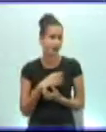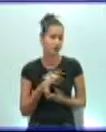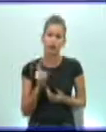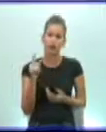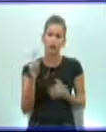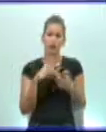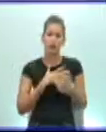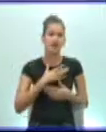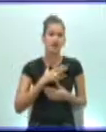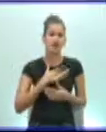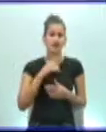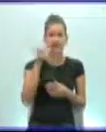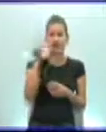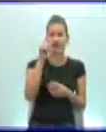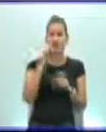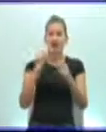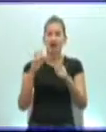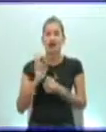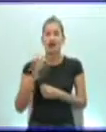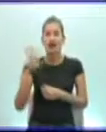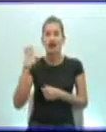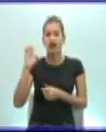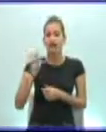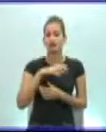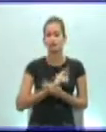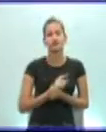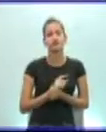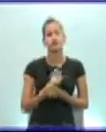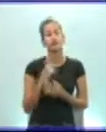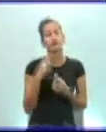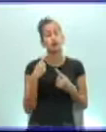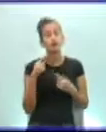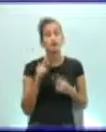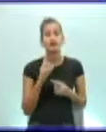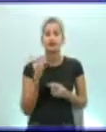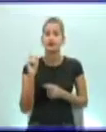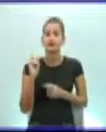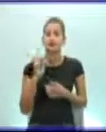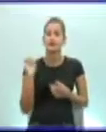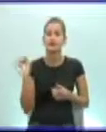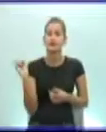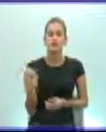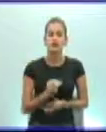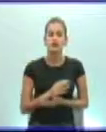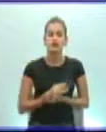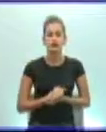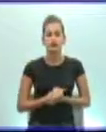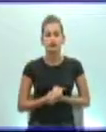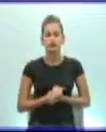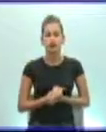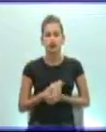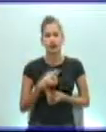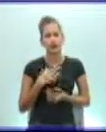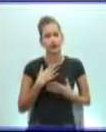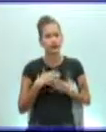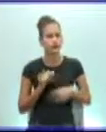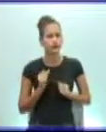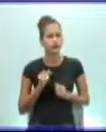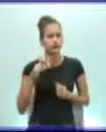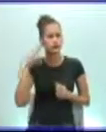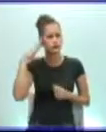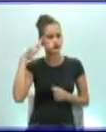es falsa. Para que sea verdadera debe decir que es subconjunto. Espero que hayan entendido. Vamos a ver el inciso